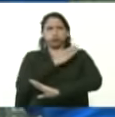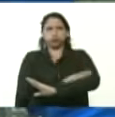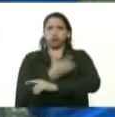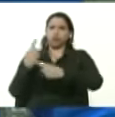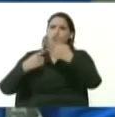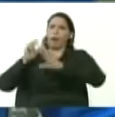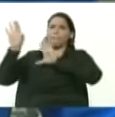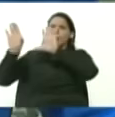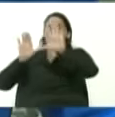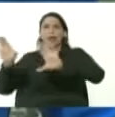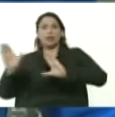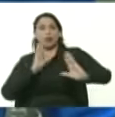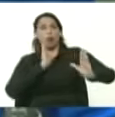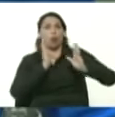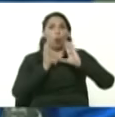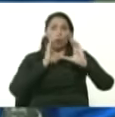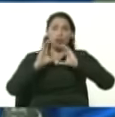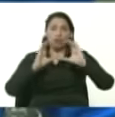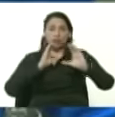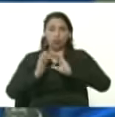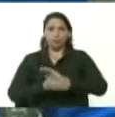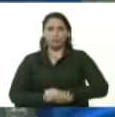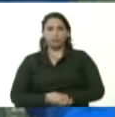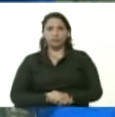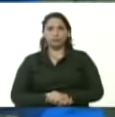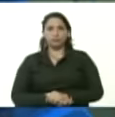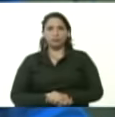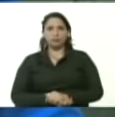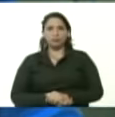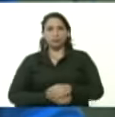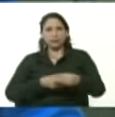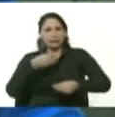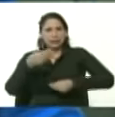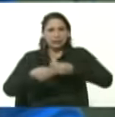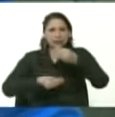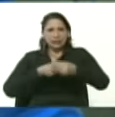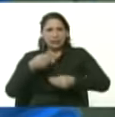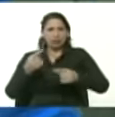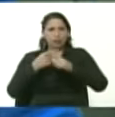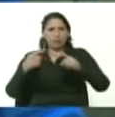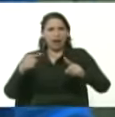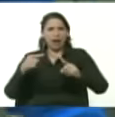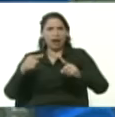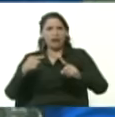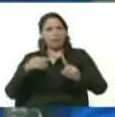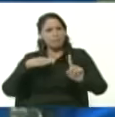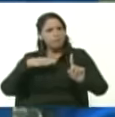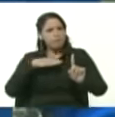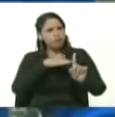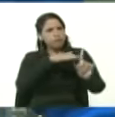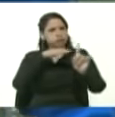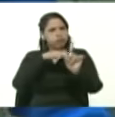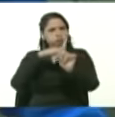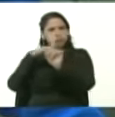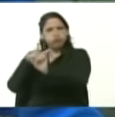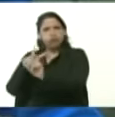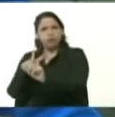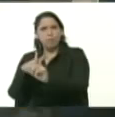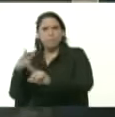transnacionales de la comunicación han desencadenado para estigmatizar a la Venezuela